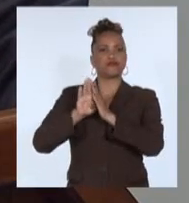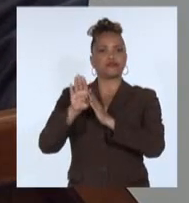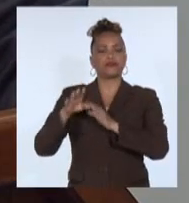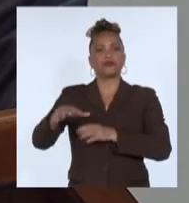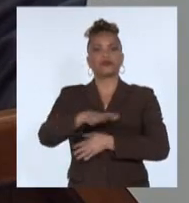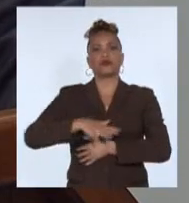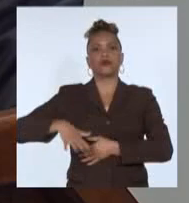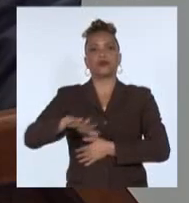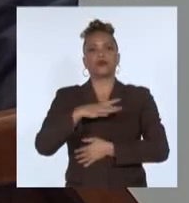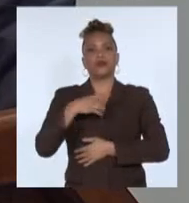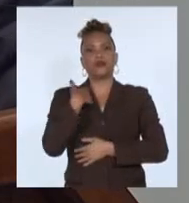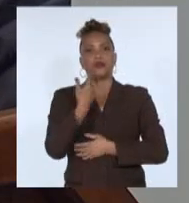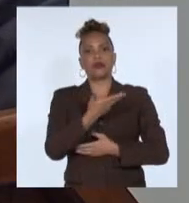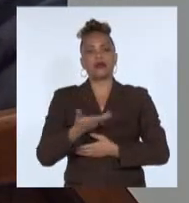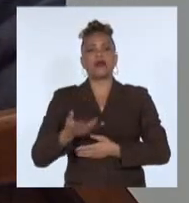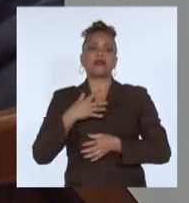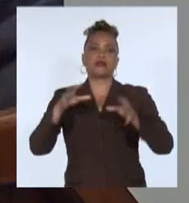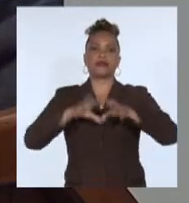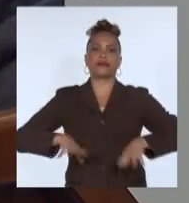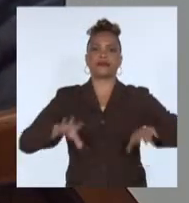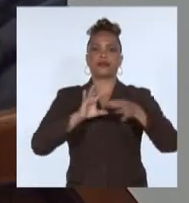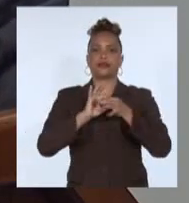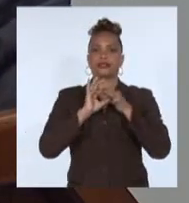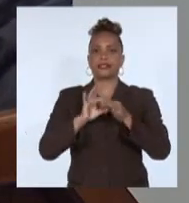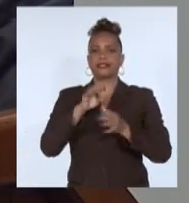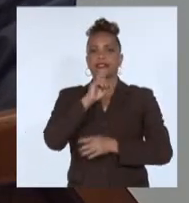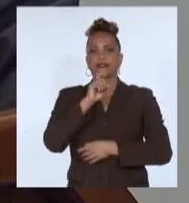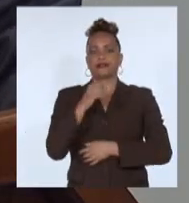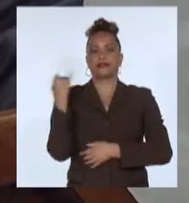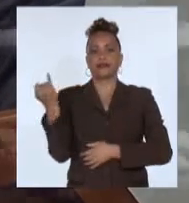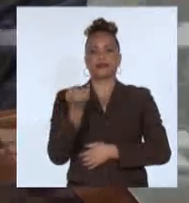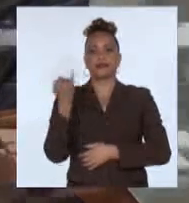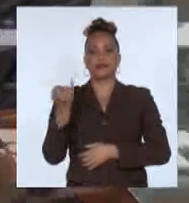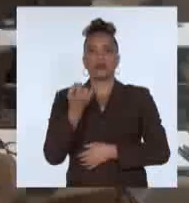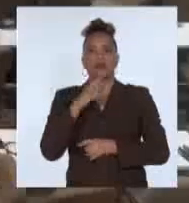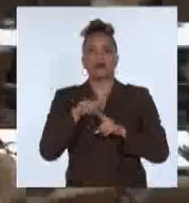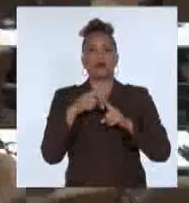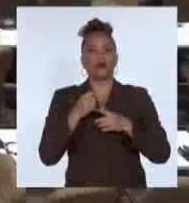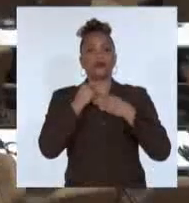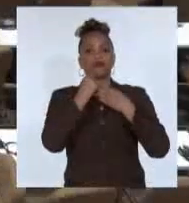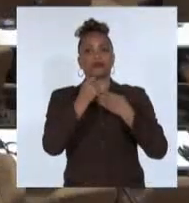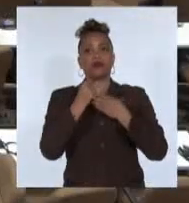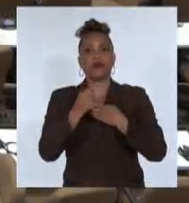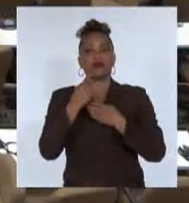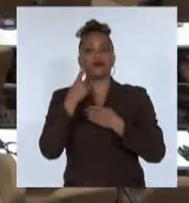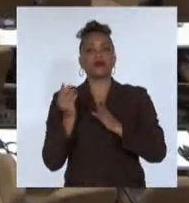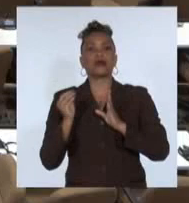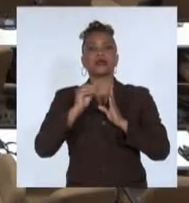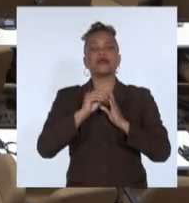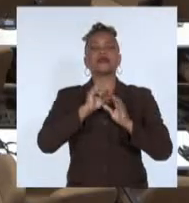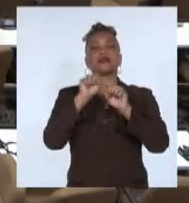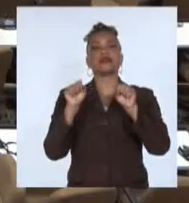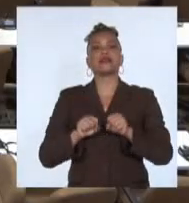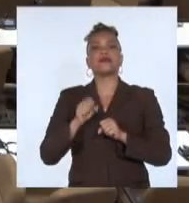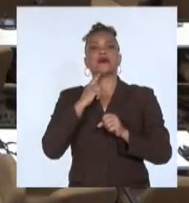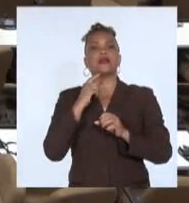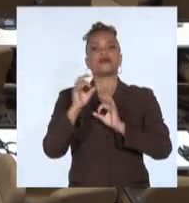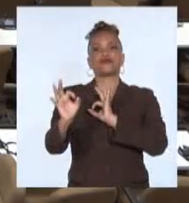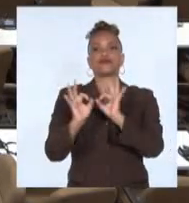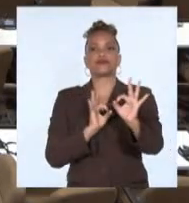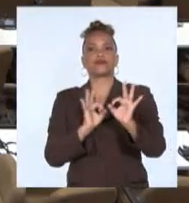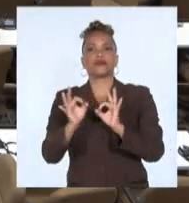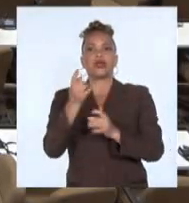y resiliente ante las crisis actuales internacionales, ya que permite implementar sistemas de protección social eficaz como